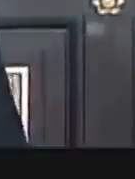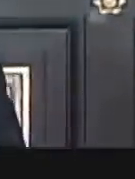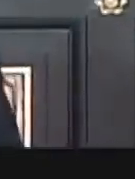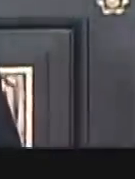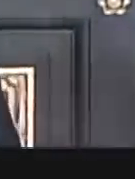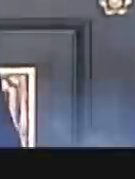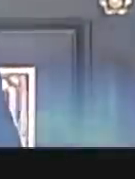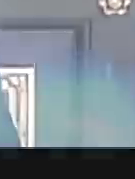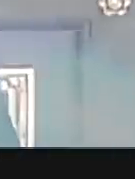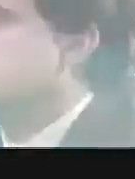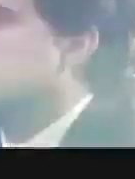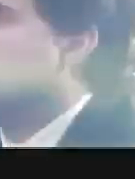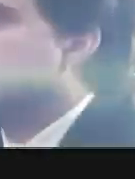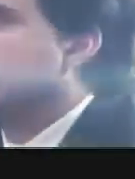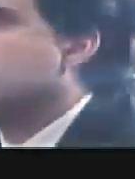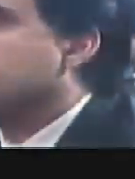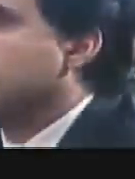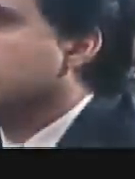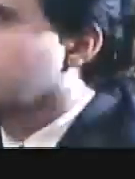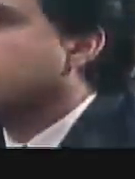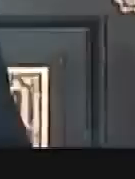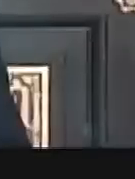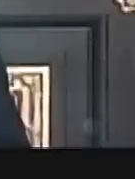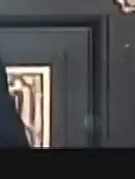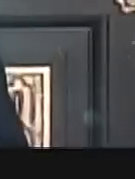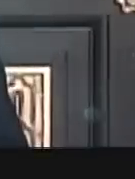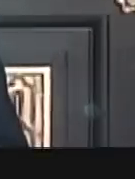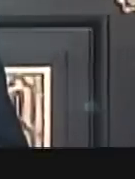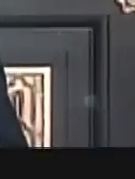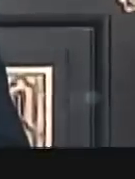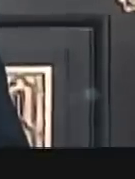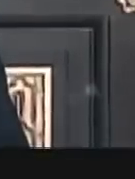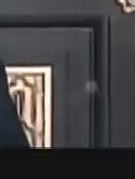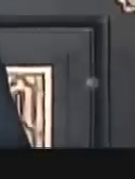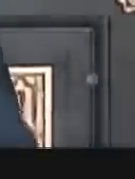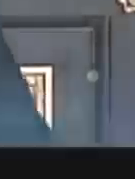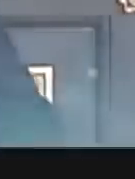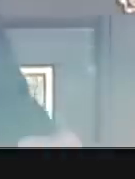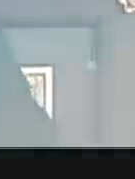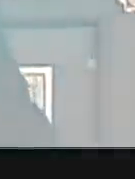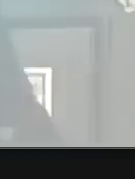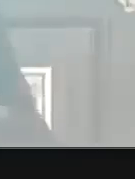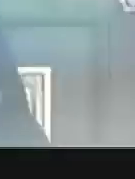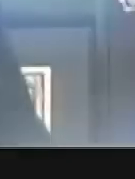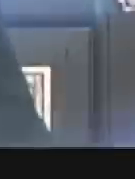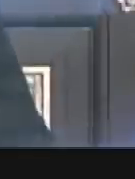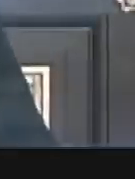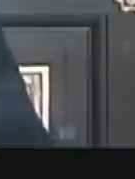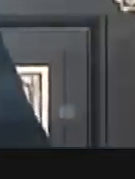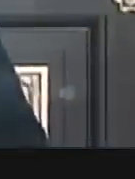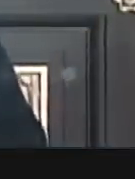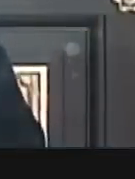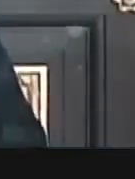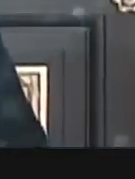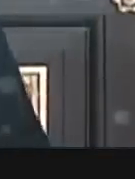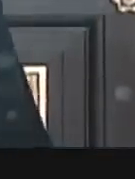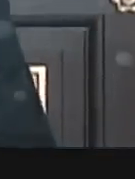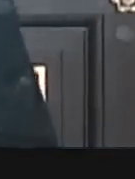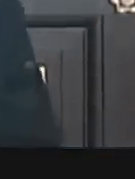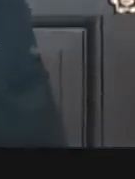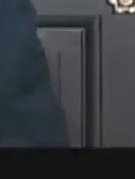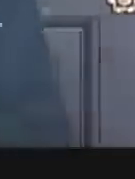las armas de su mando convoca la soberanía nacional para que ejerza su